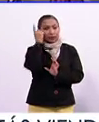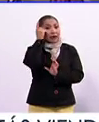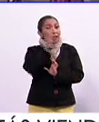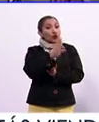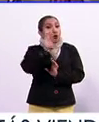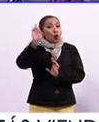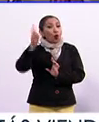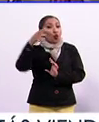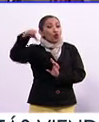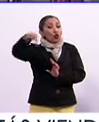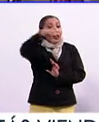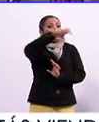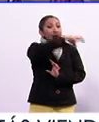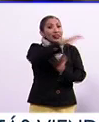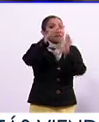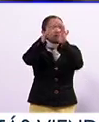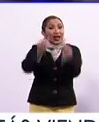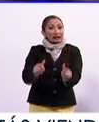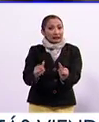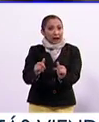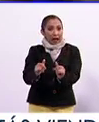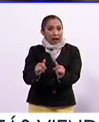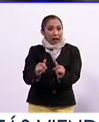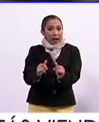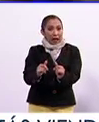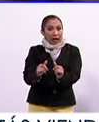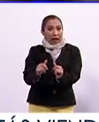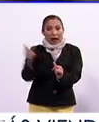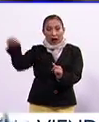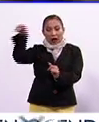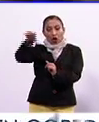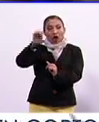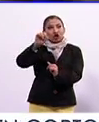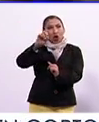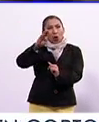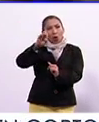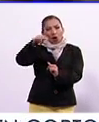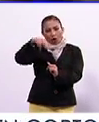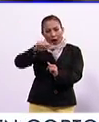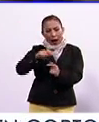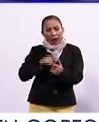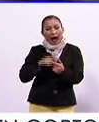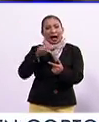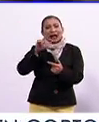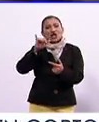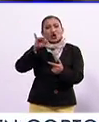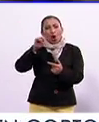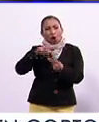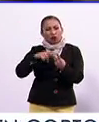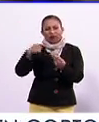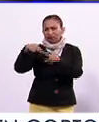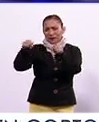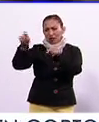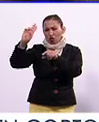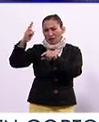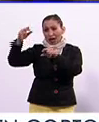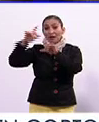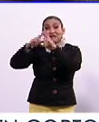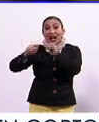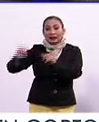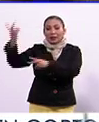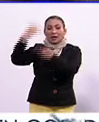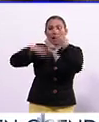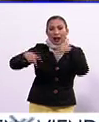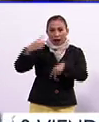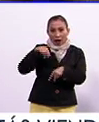de universidades francesas, de la Sorbona, de Lyon, en fin. Bueno,